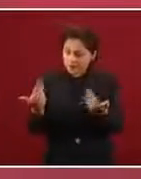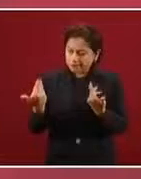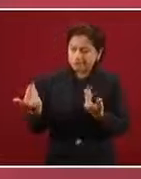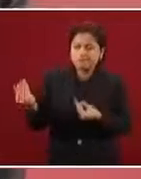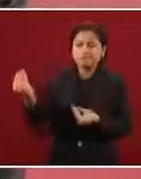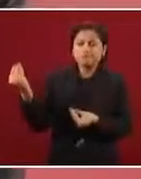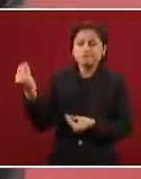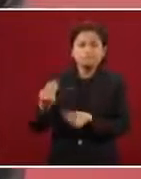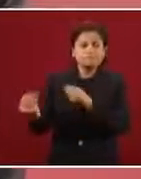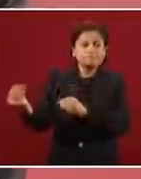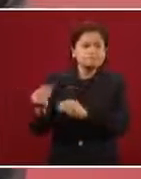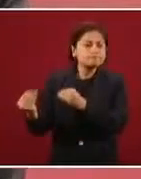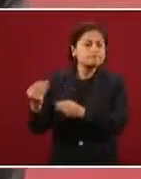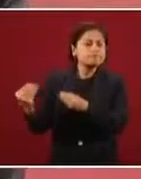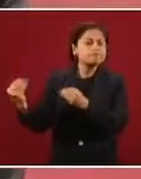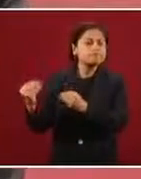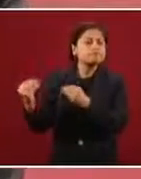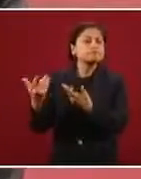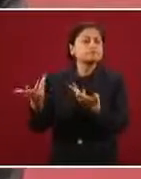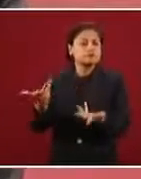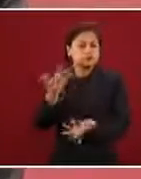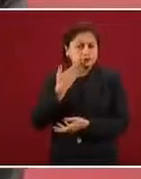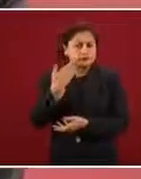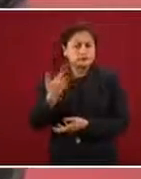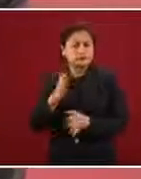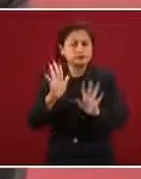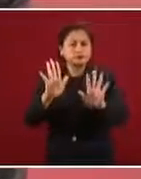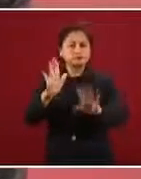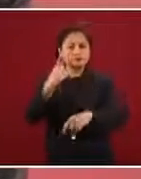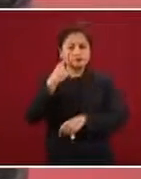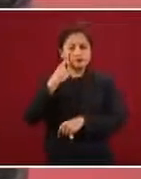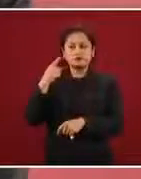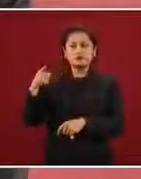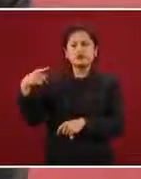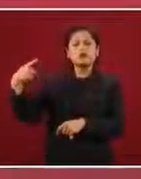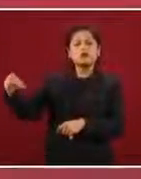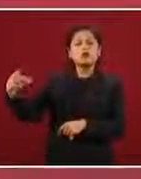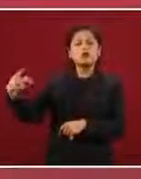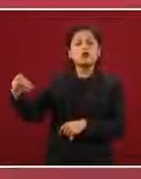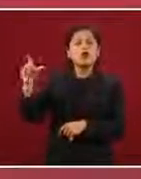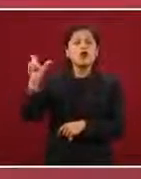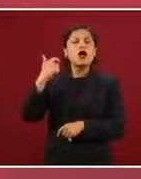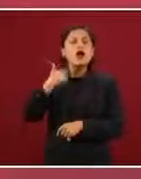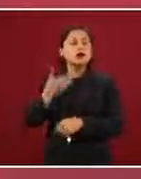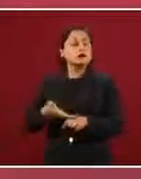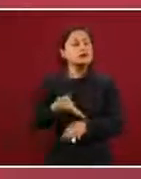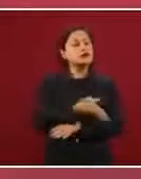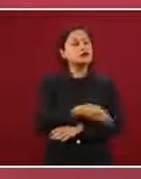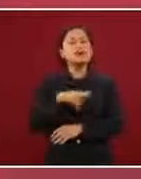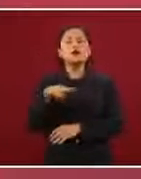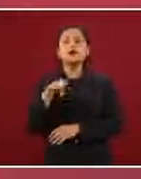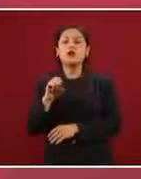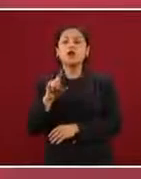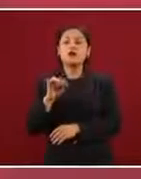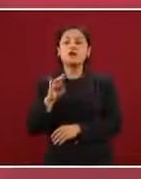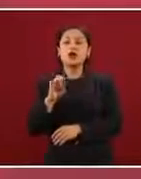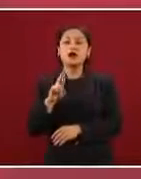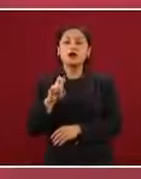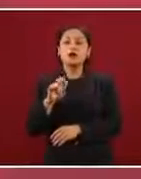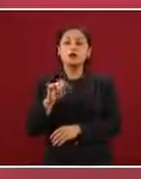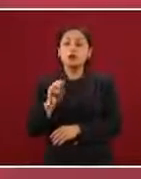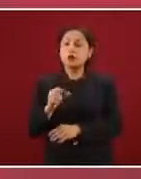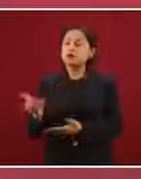¿Qué dejó el neoliberalismo? ¿Por qué decían que era la panacea?